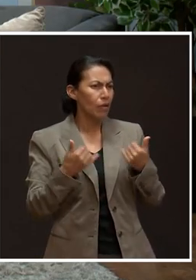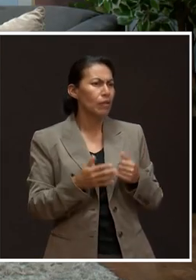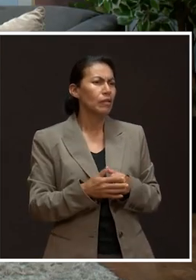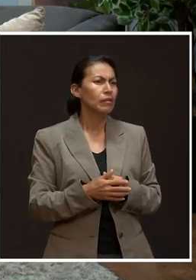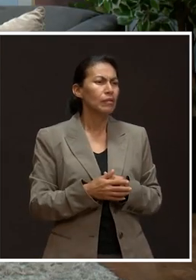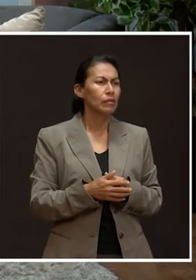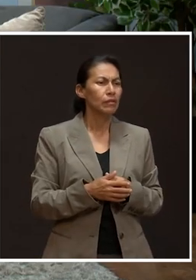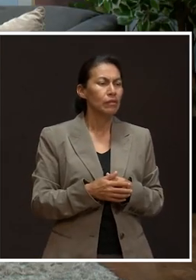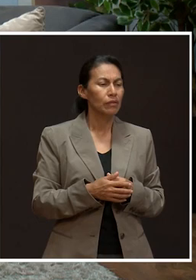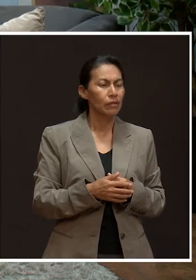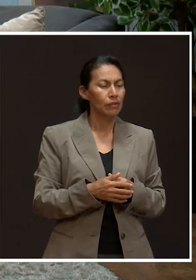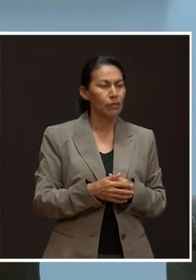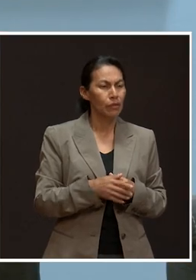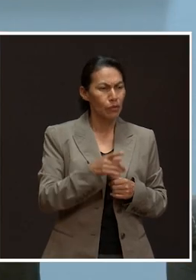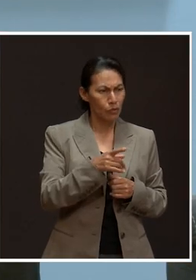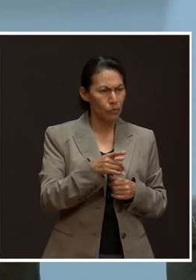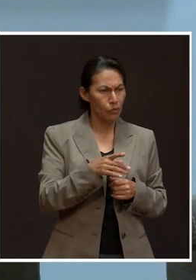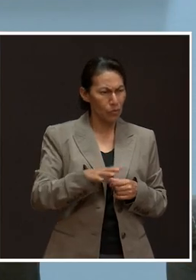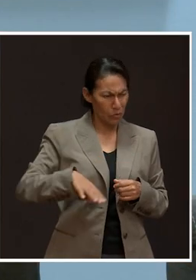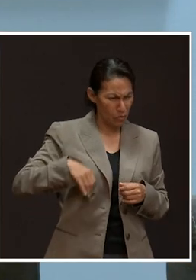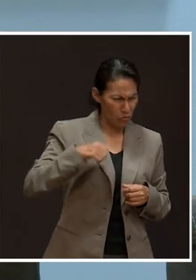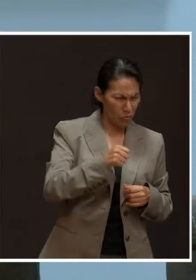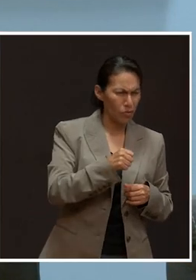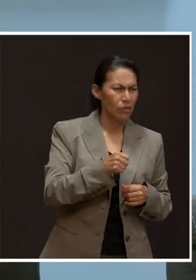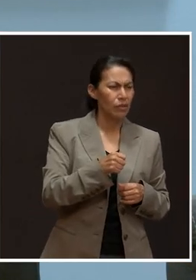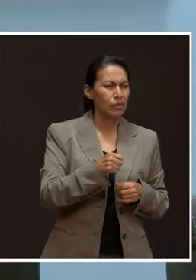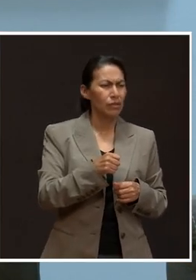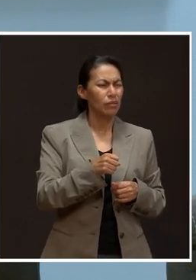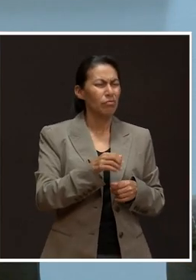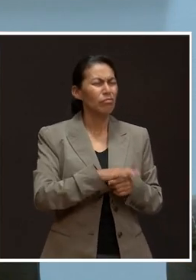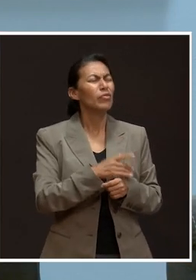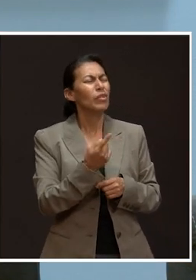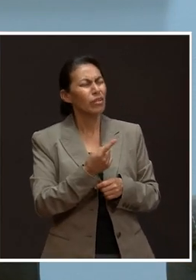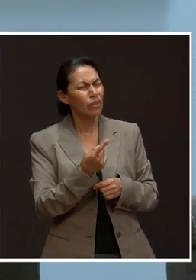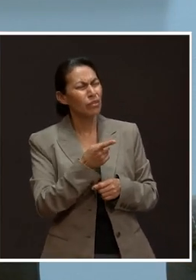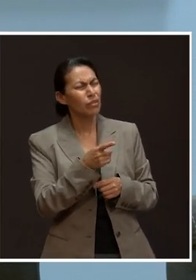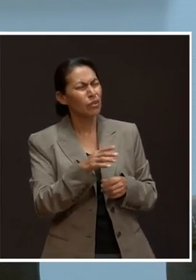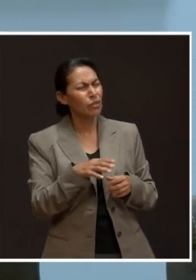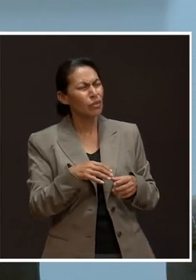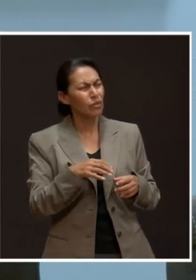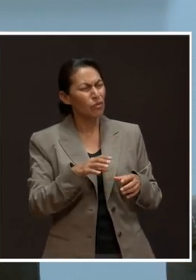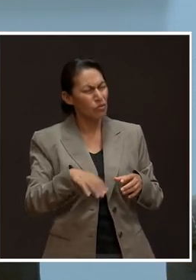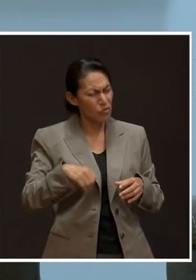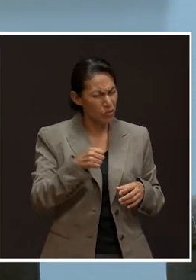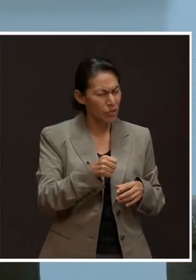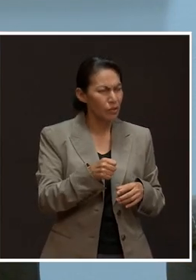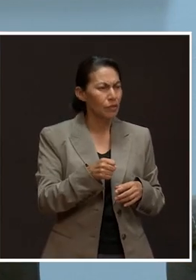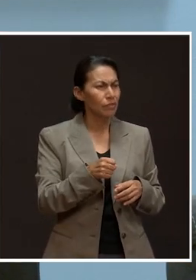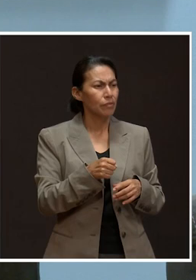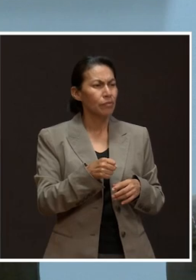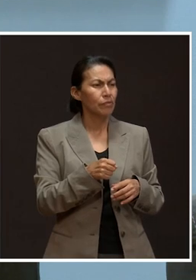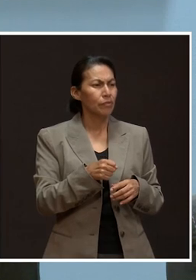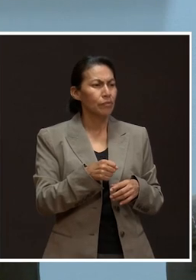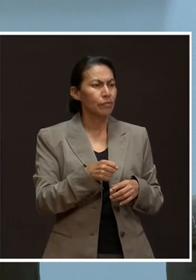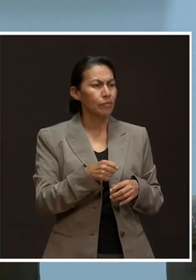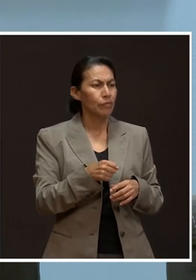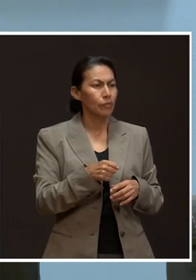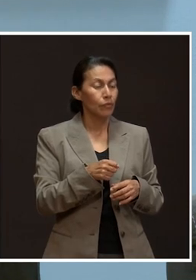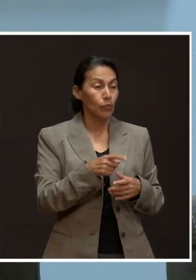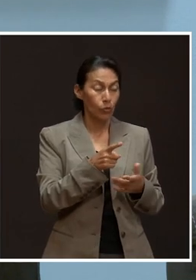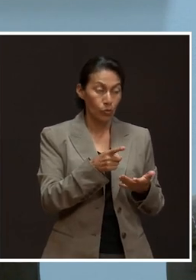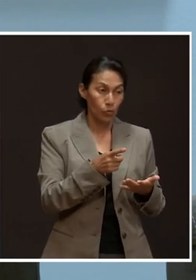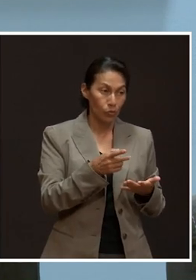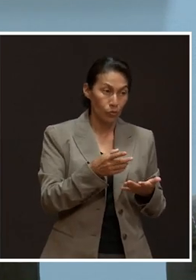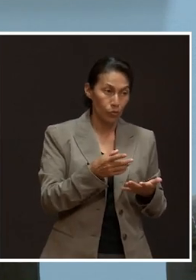juventud, tú vas y haces un esfuerzo. ¿Por qué haces un esfuerzo cuando deberías estar